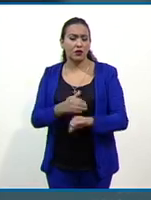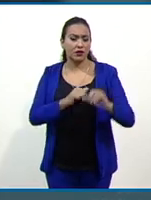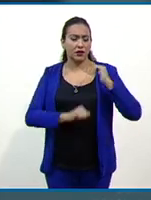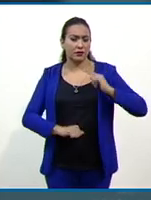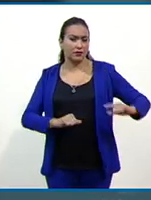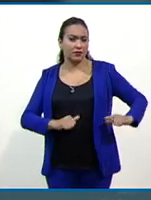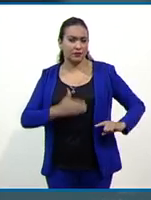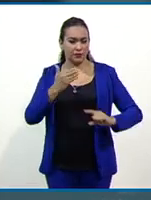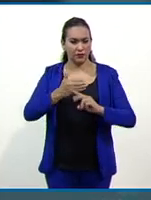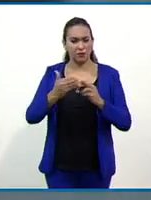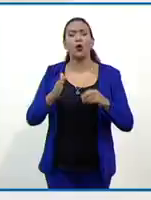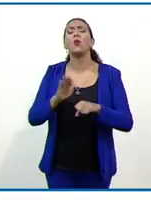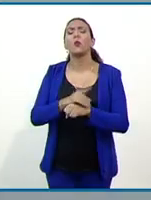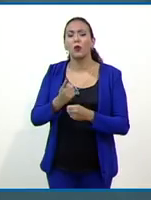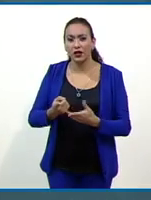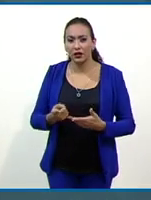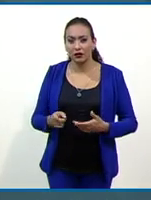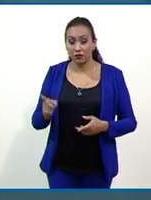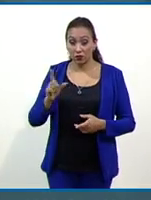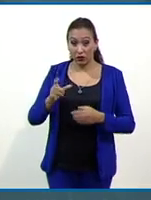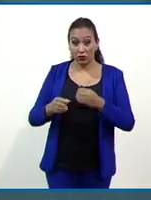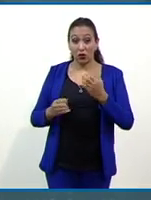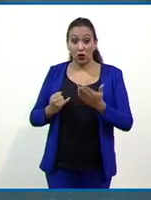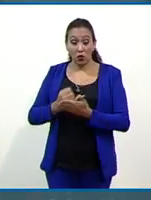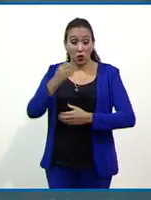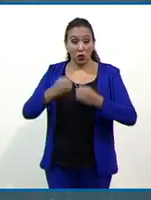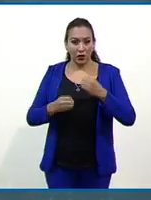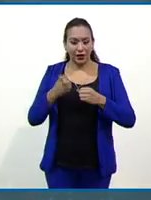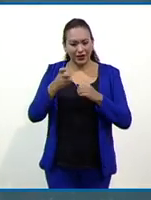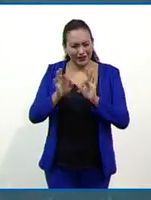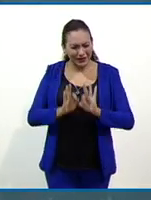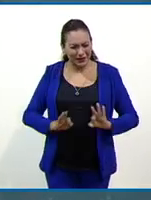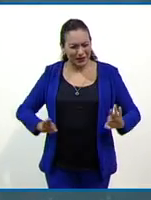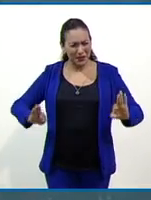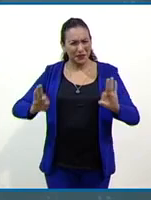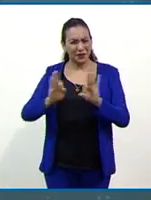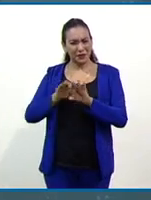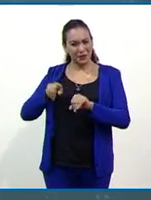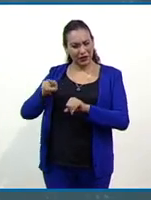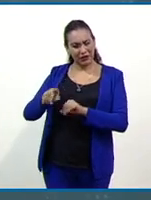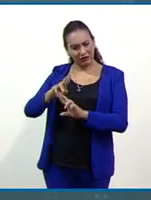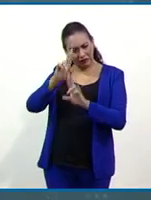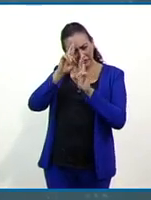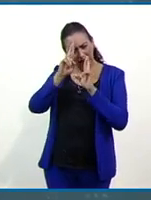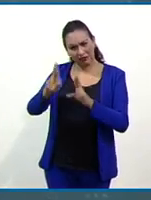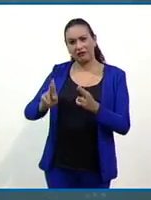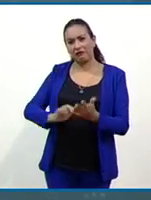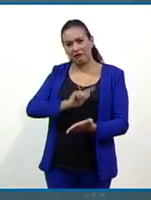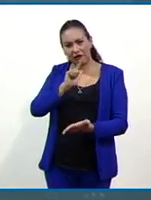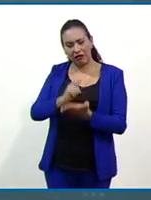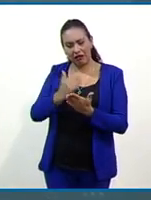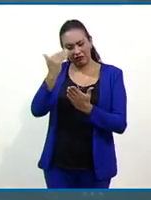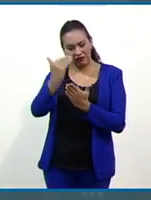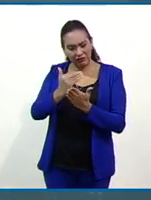el respeto a las resoluciones judiciales es un requisito indispensable para la preservación de la legitimidad y la confianza